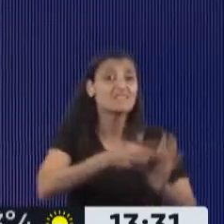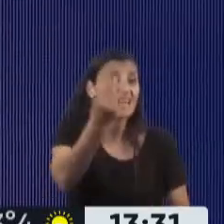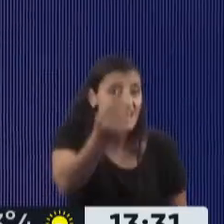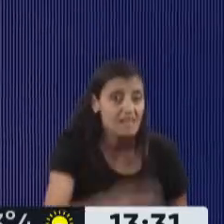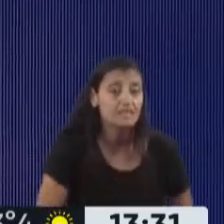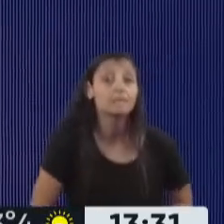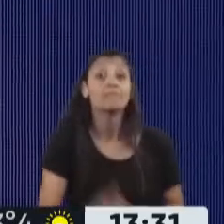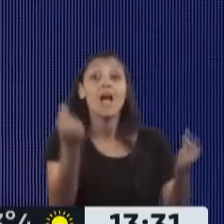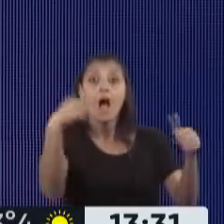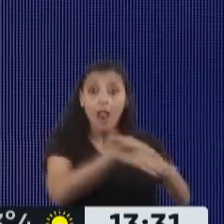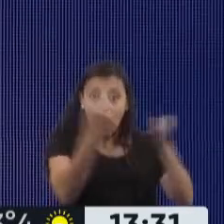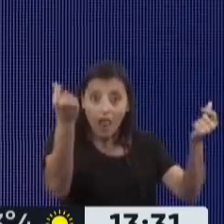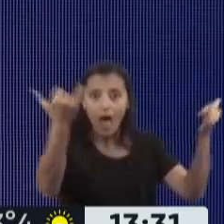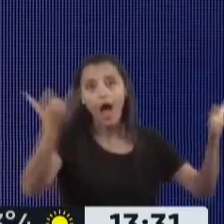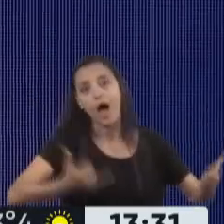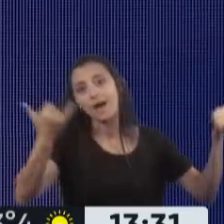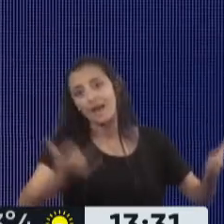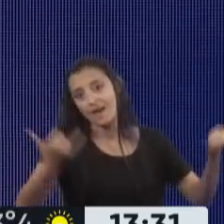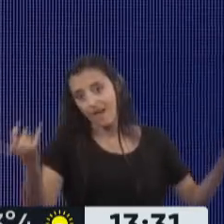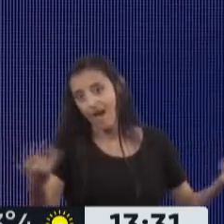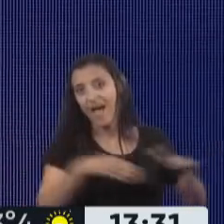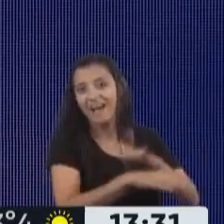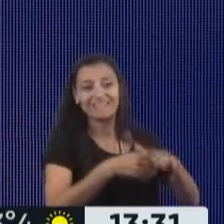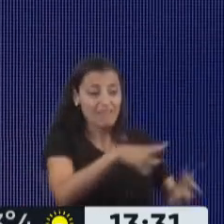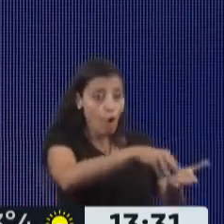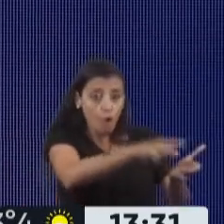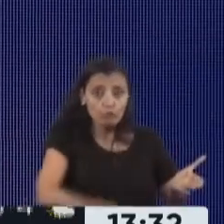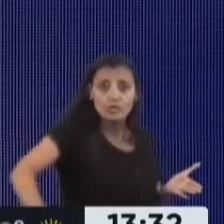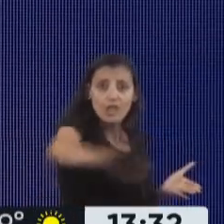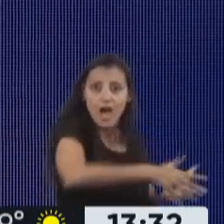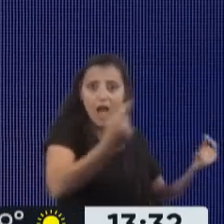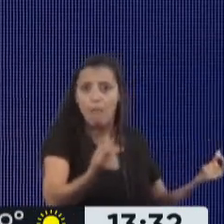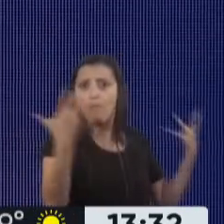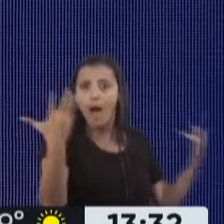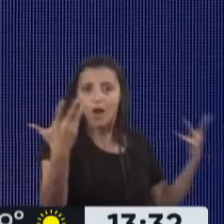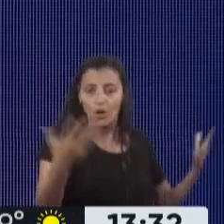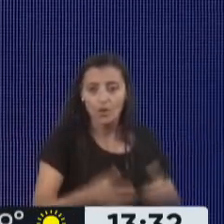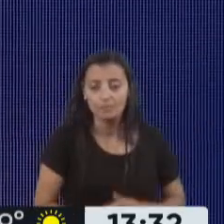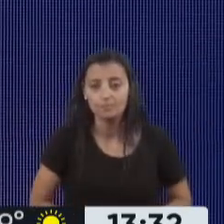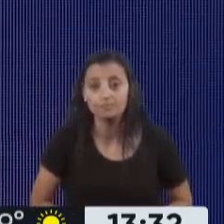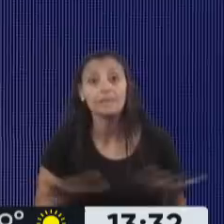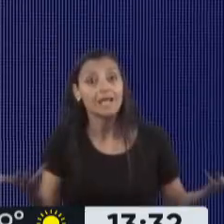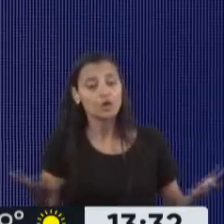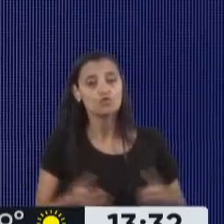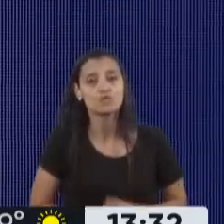del activo es enorme. Es decir, la TIR del flujo de fondo de la firma es enorme. Por lo tanto, además, si